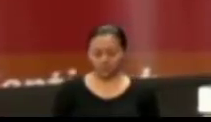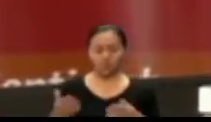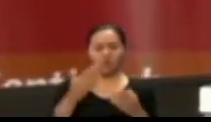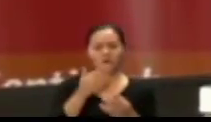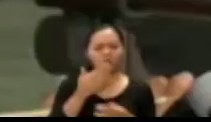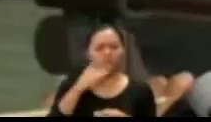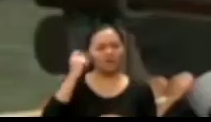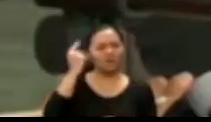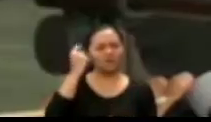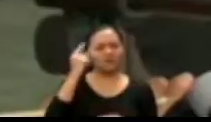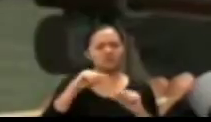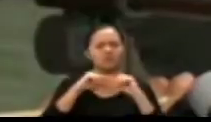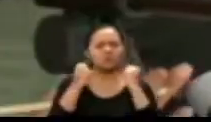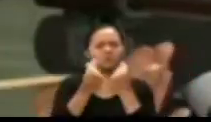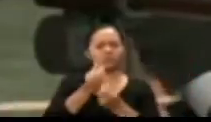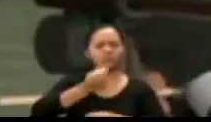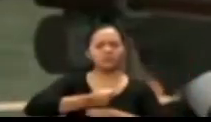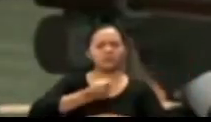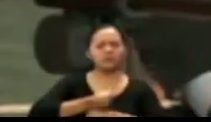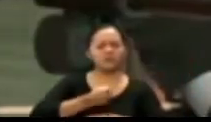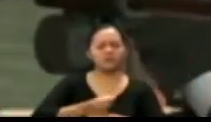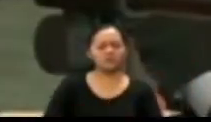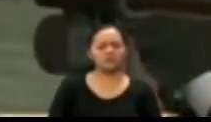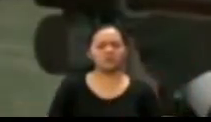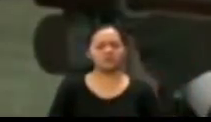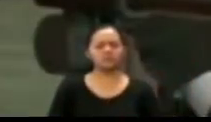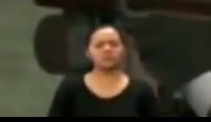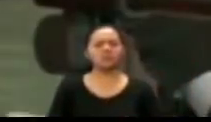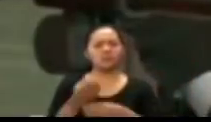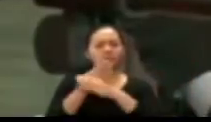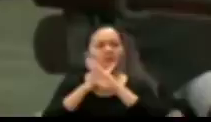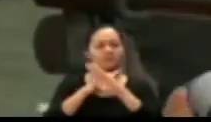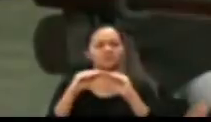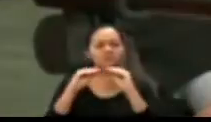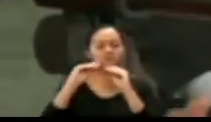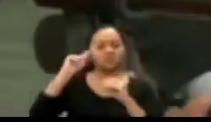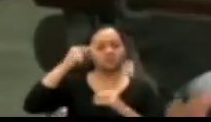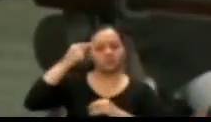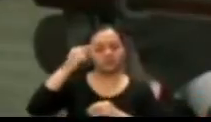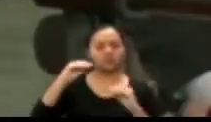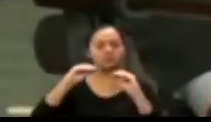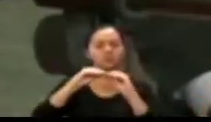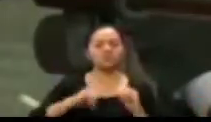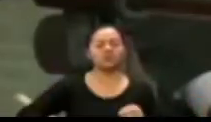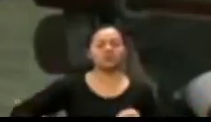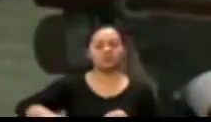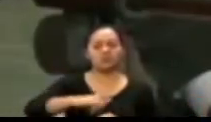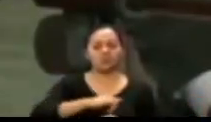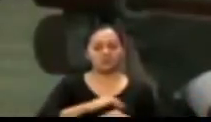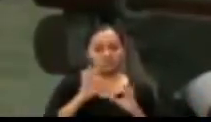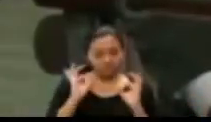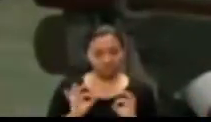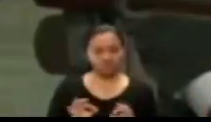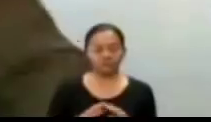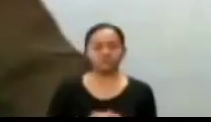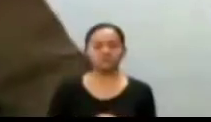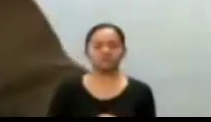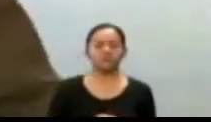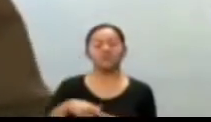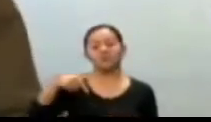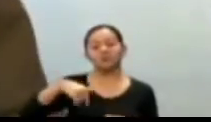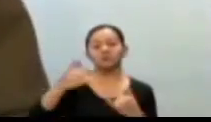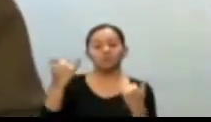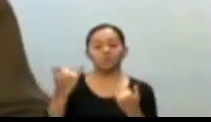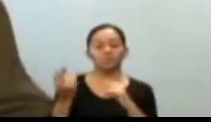época estos grupos progresistas justamente para defender a su gobierno y a la democracia que estamos hablando? Exactamente, y ese es el carácter de este